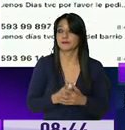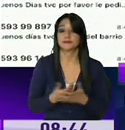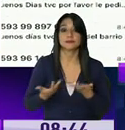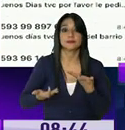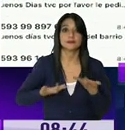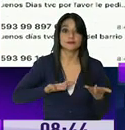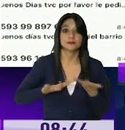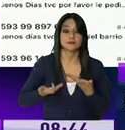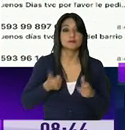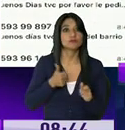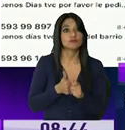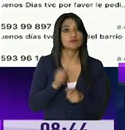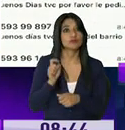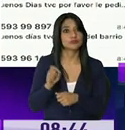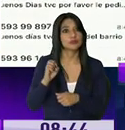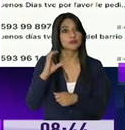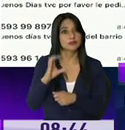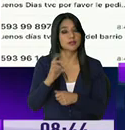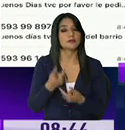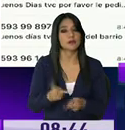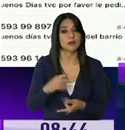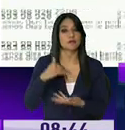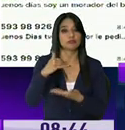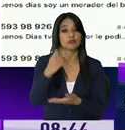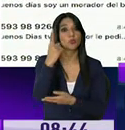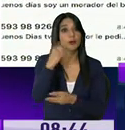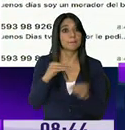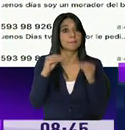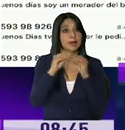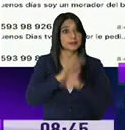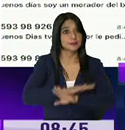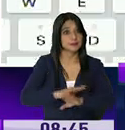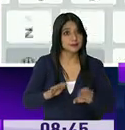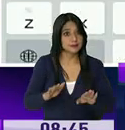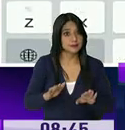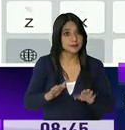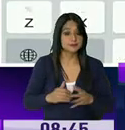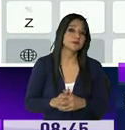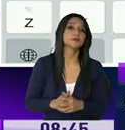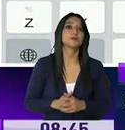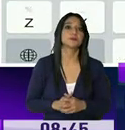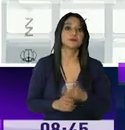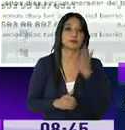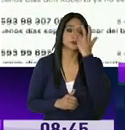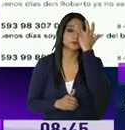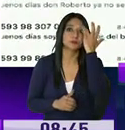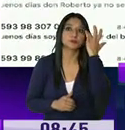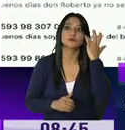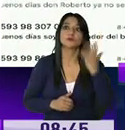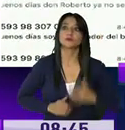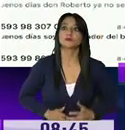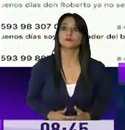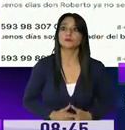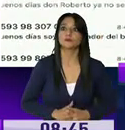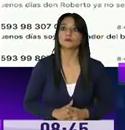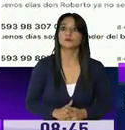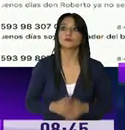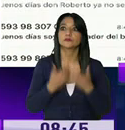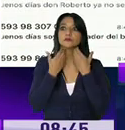Tiendacerca.es. Para las donaciones, póngale también ahí. Una más, Sarita, y con eso acabamos, ¿le parece? A ver, ¿qué dice por